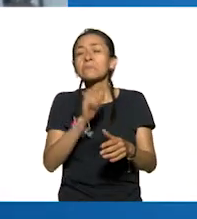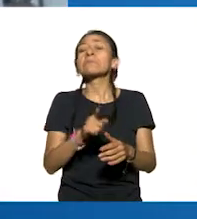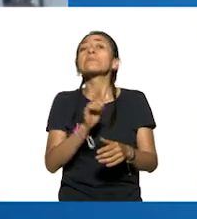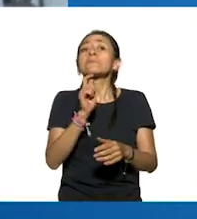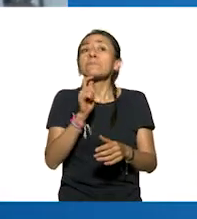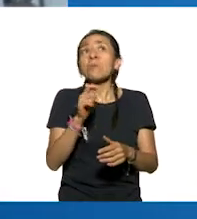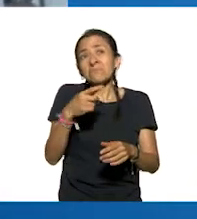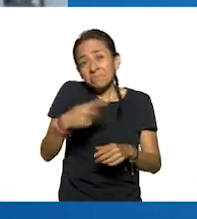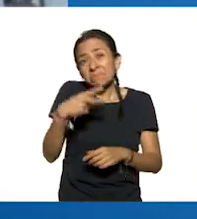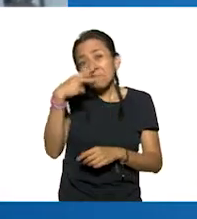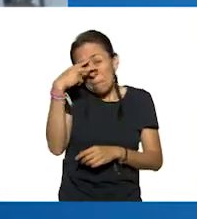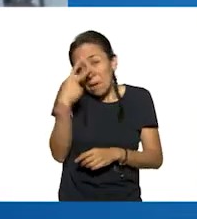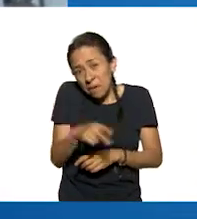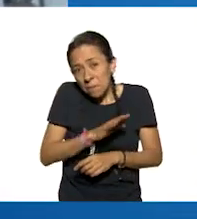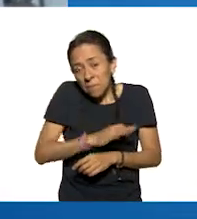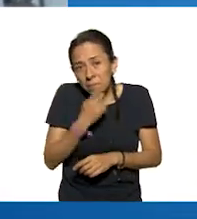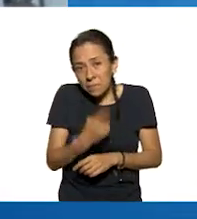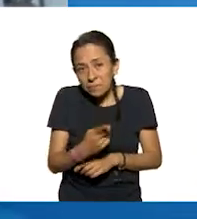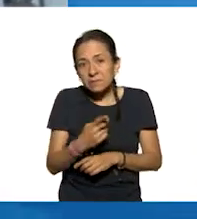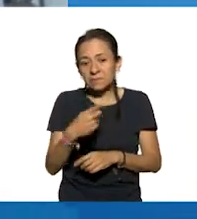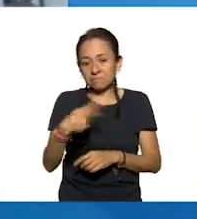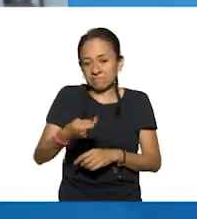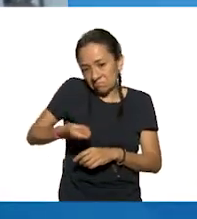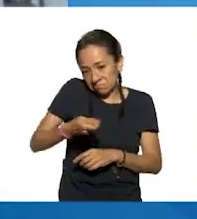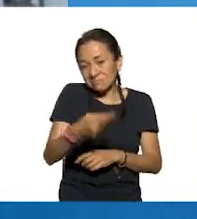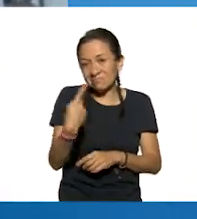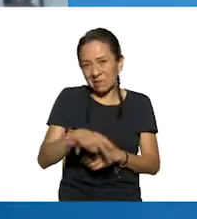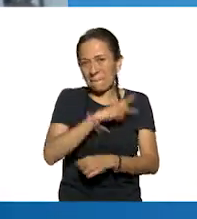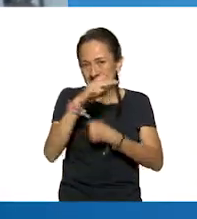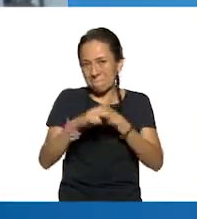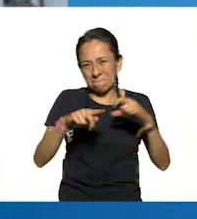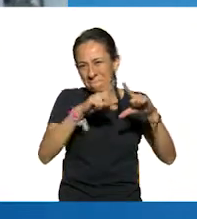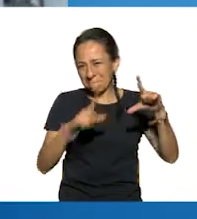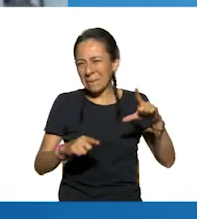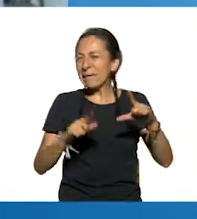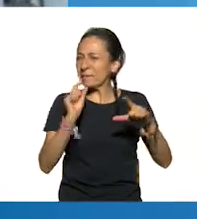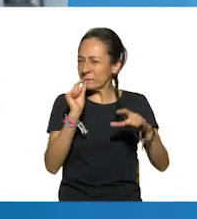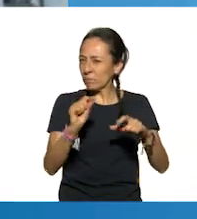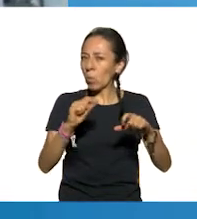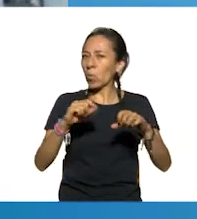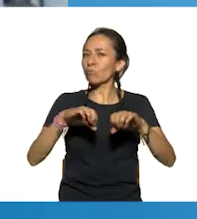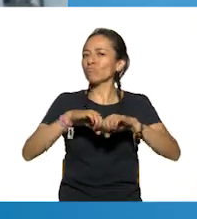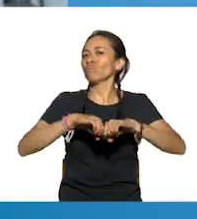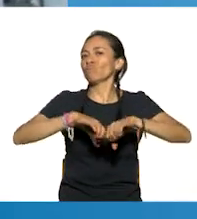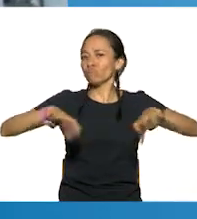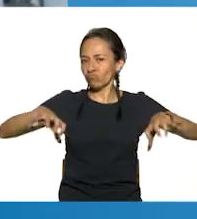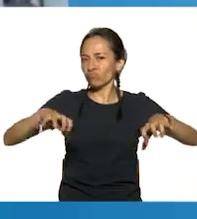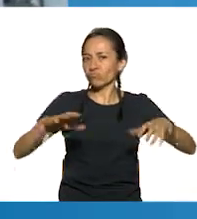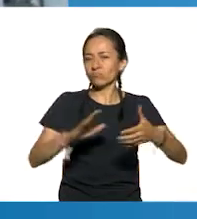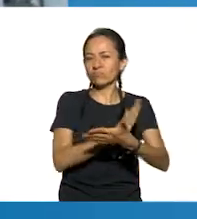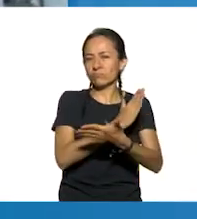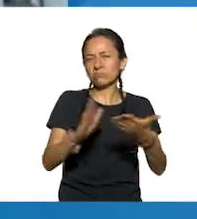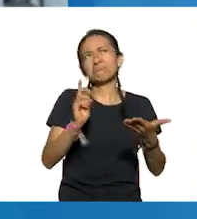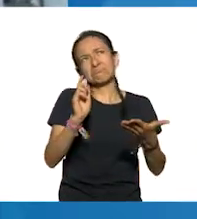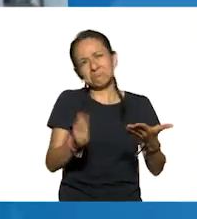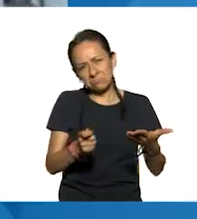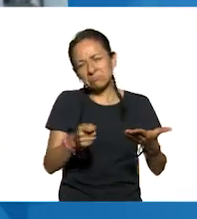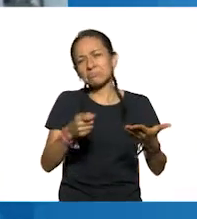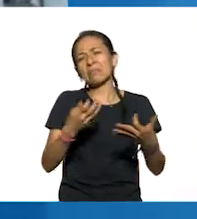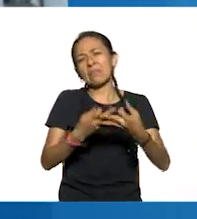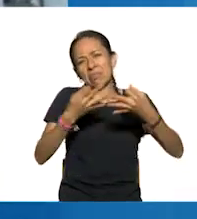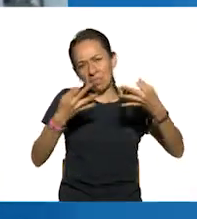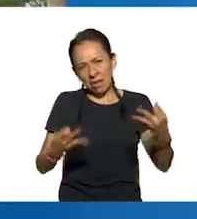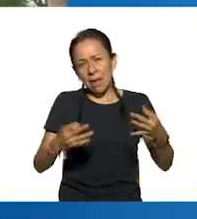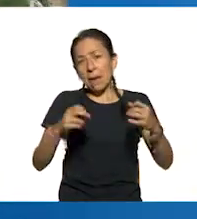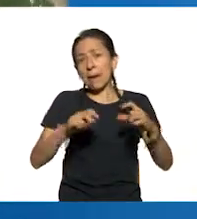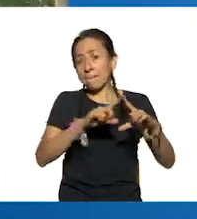México. Es un país muy dividido por muchas razones. En términos de la geografía, el